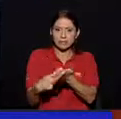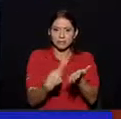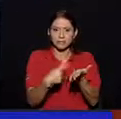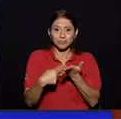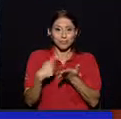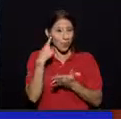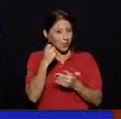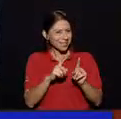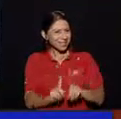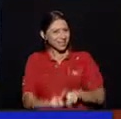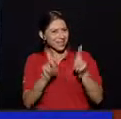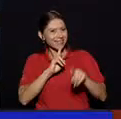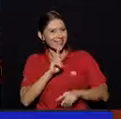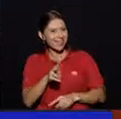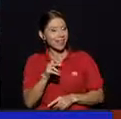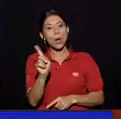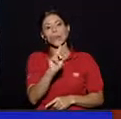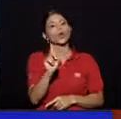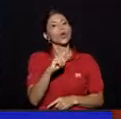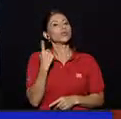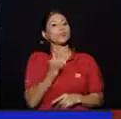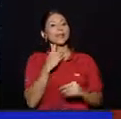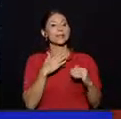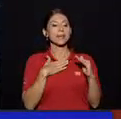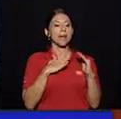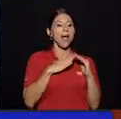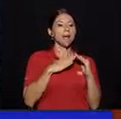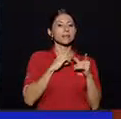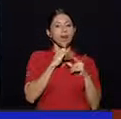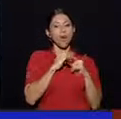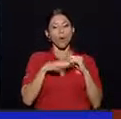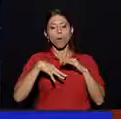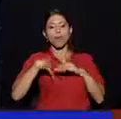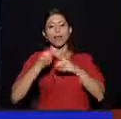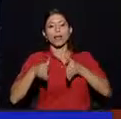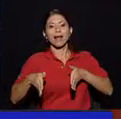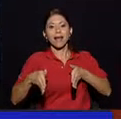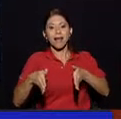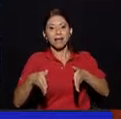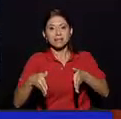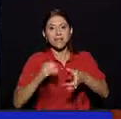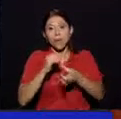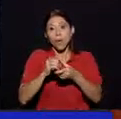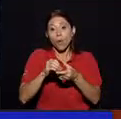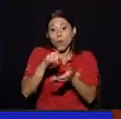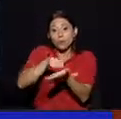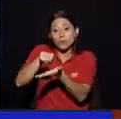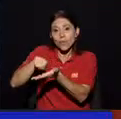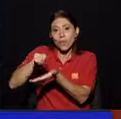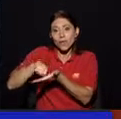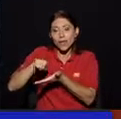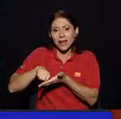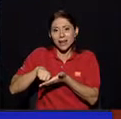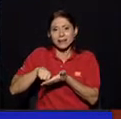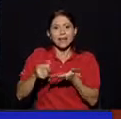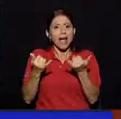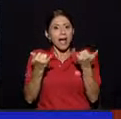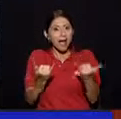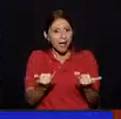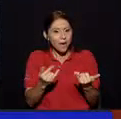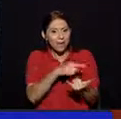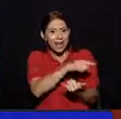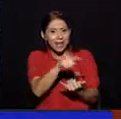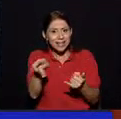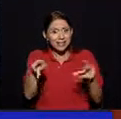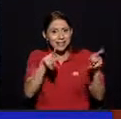esos espacios, ¿verdad? Porque ya no es solo en mi casa, ya no es solo en la calle, está en los centros educativos, el acceso de esta